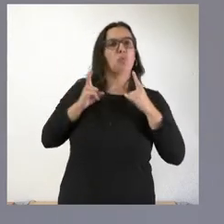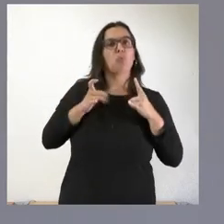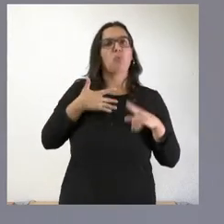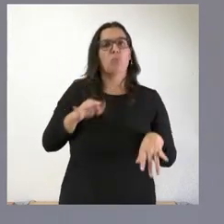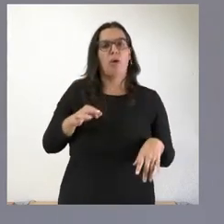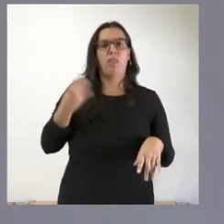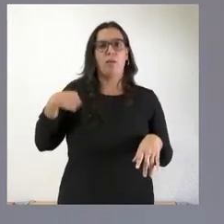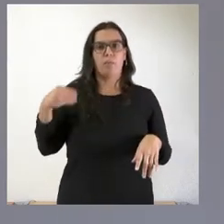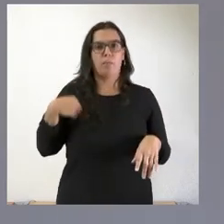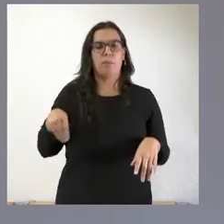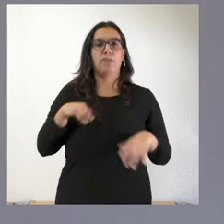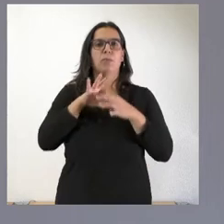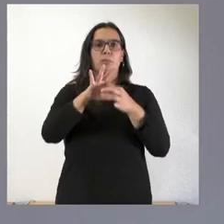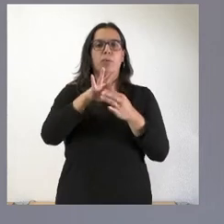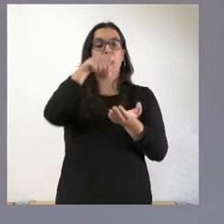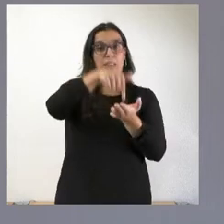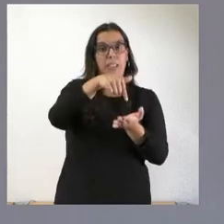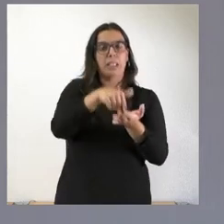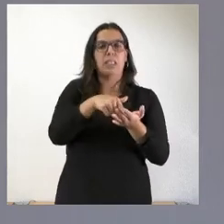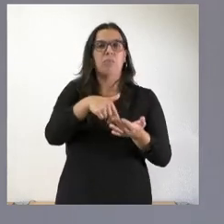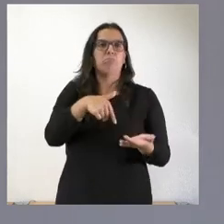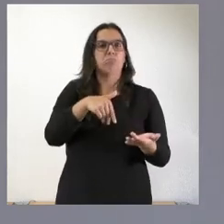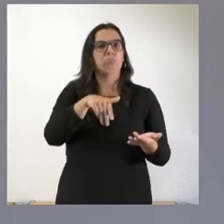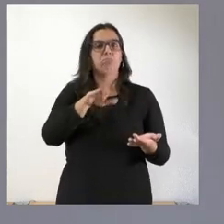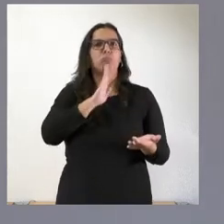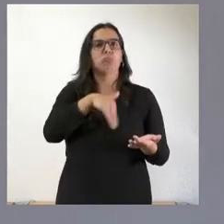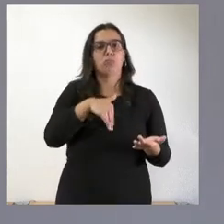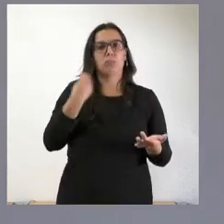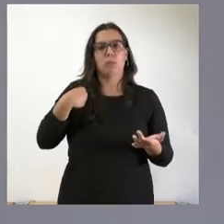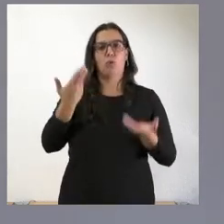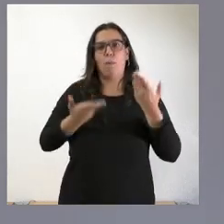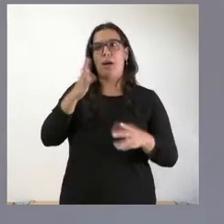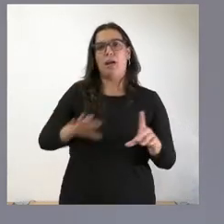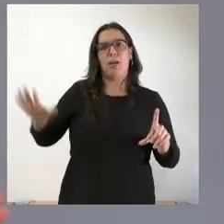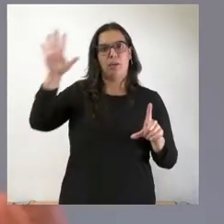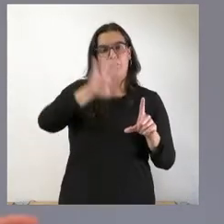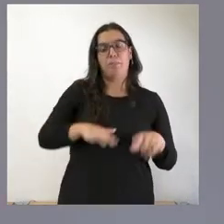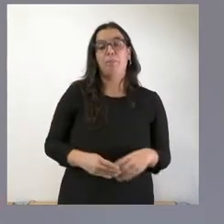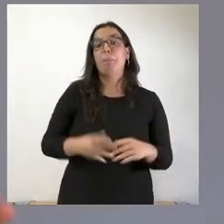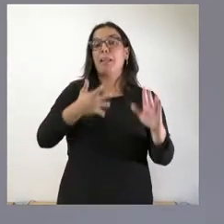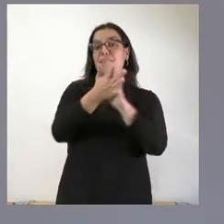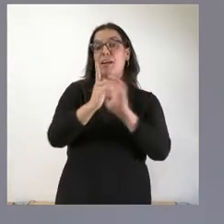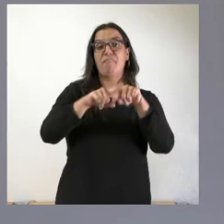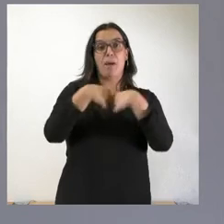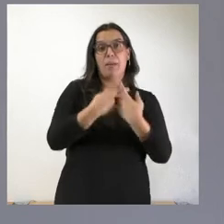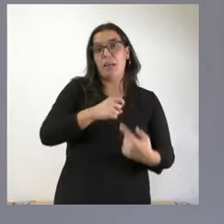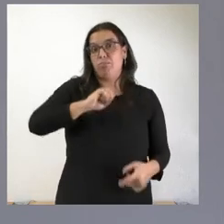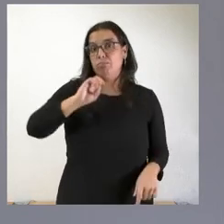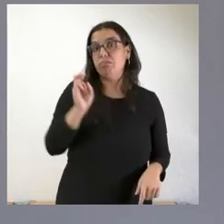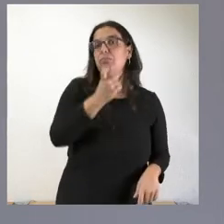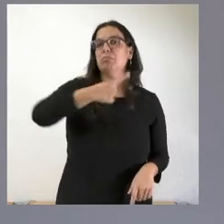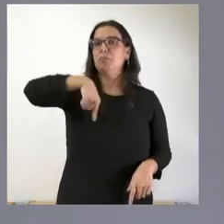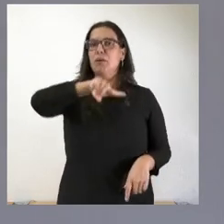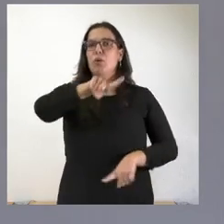competitivas desde el punto de vista fiscal dentro del contexto nacional. Esto va a hacer que muchas familias tengan menos